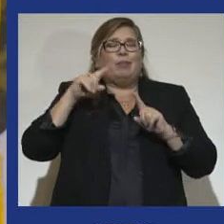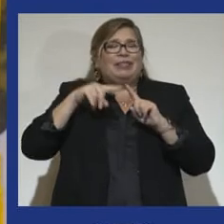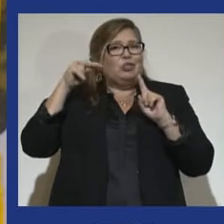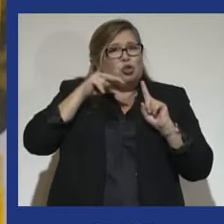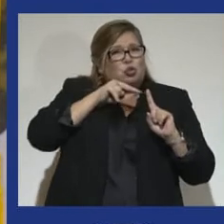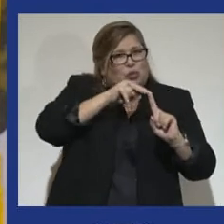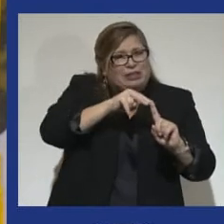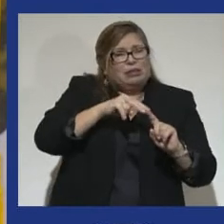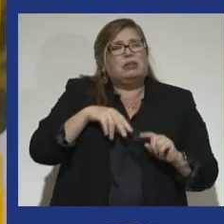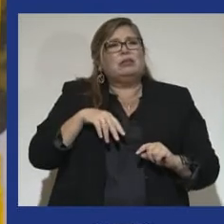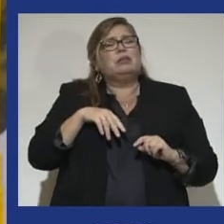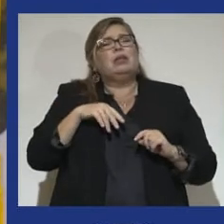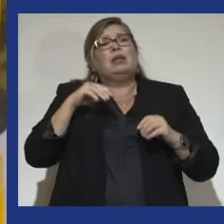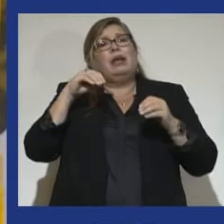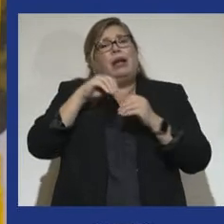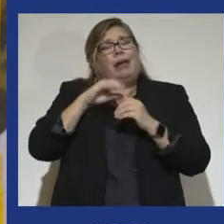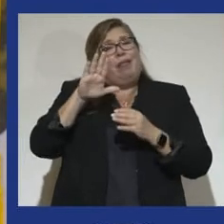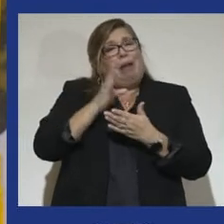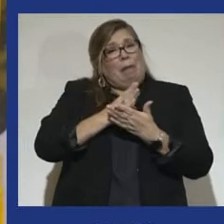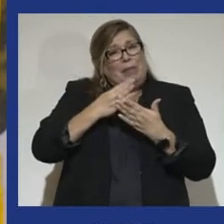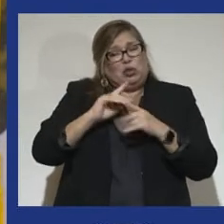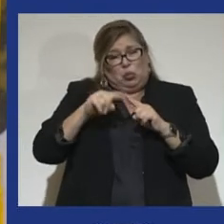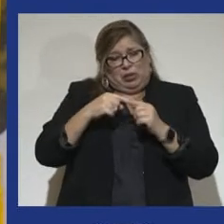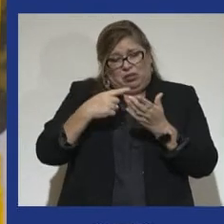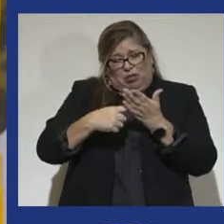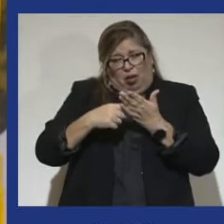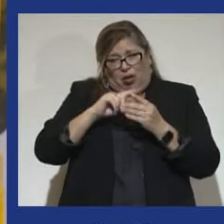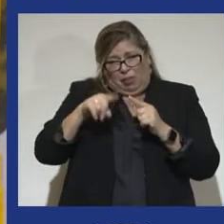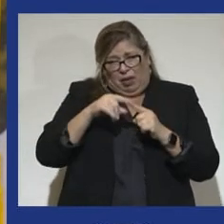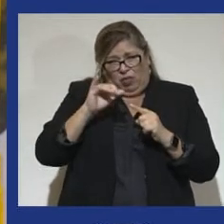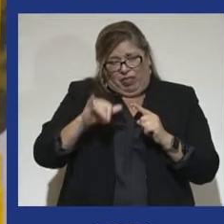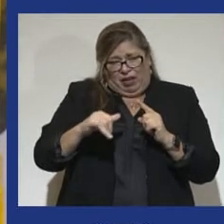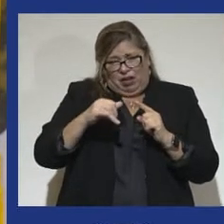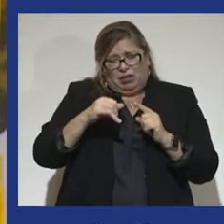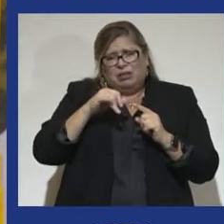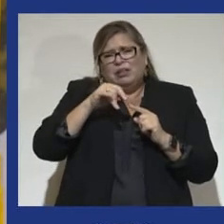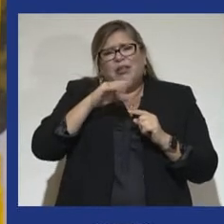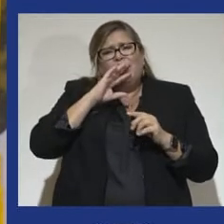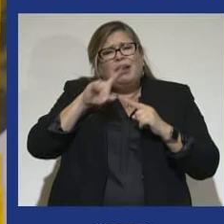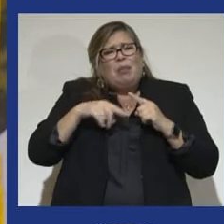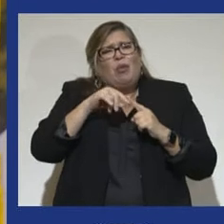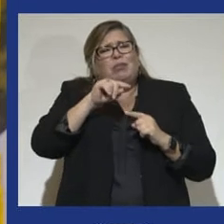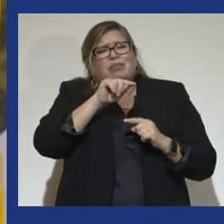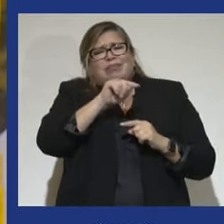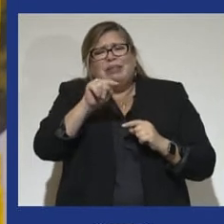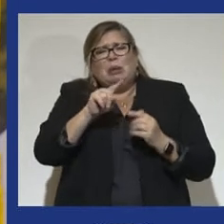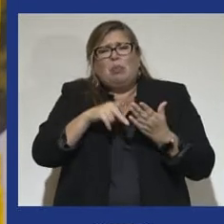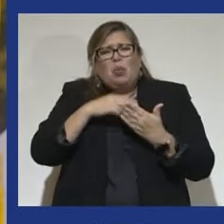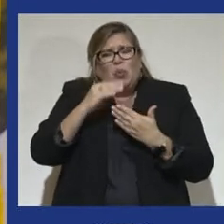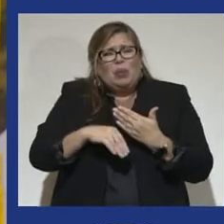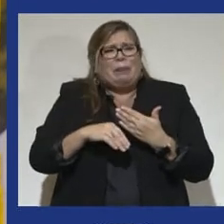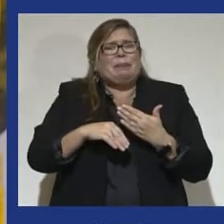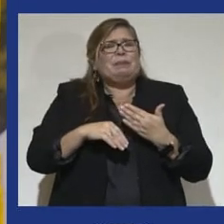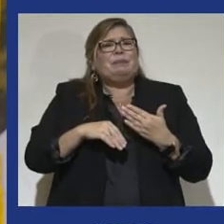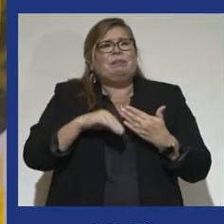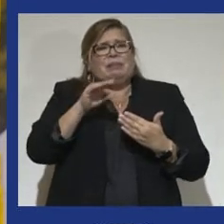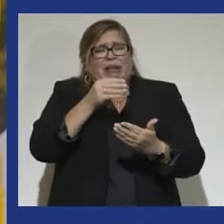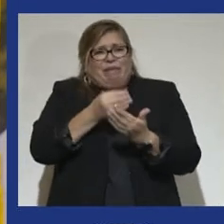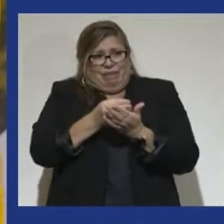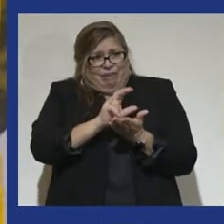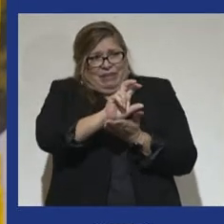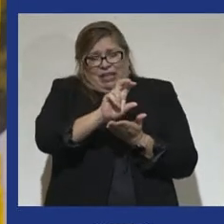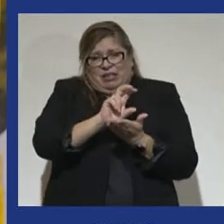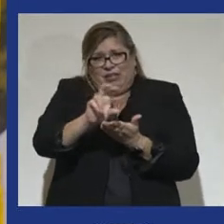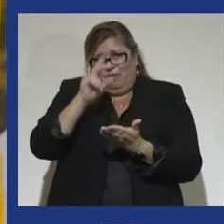para el rastreo de contactos y las pruebas esos programas esos